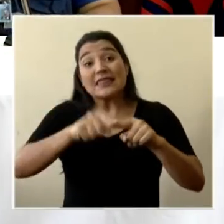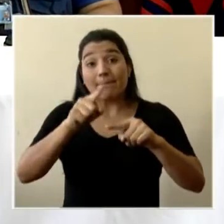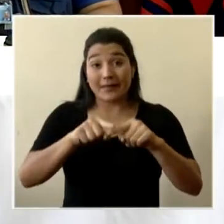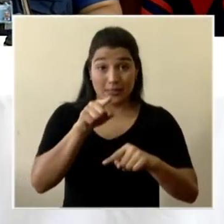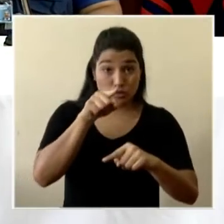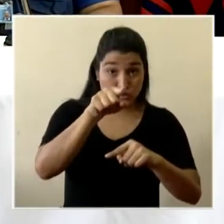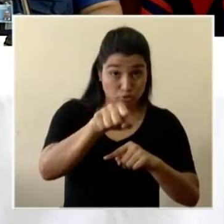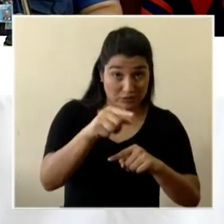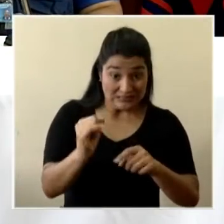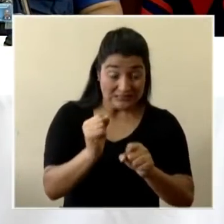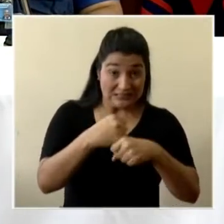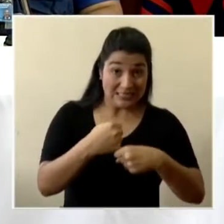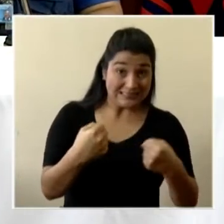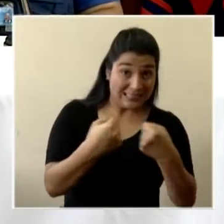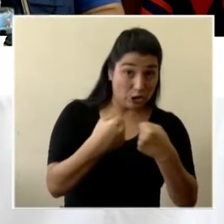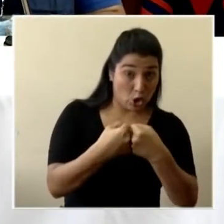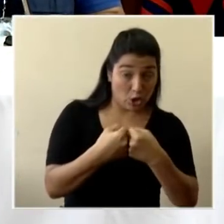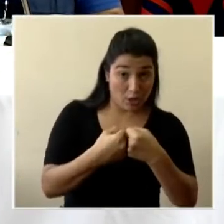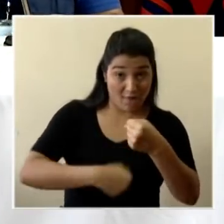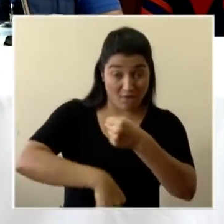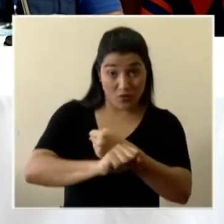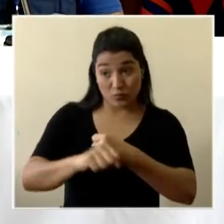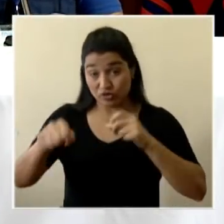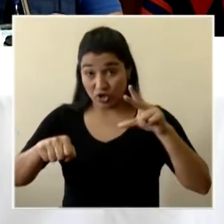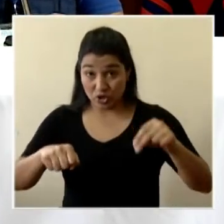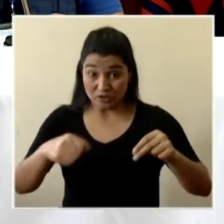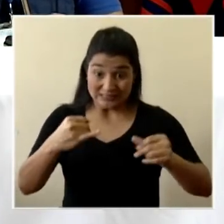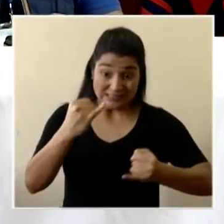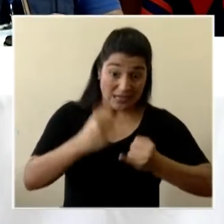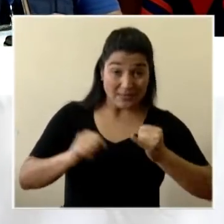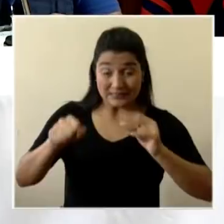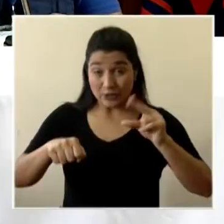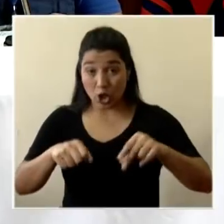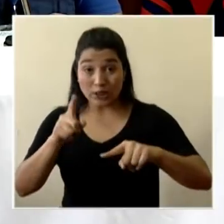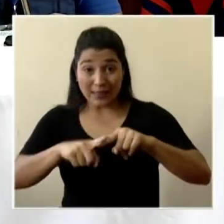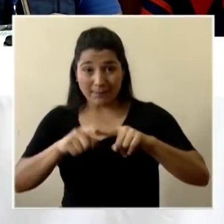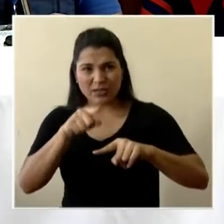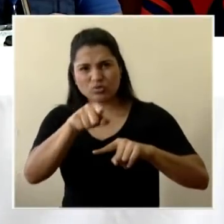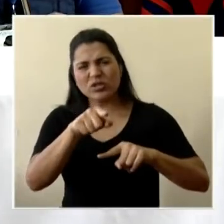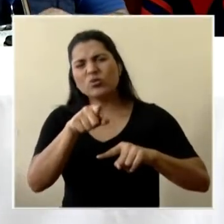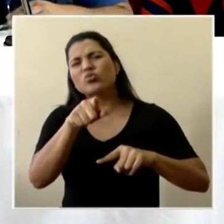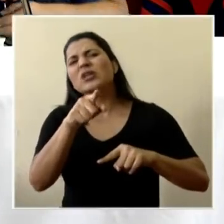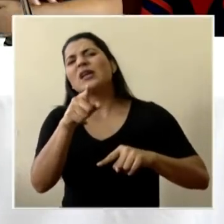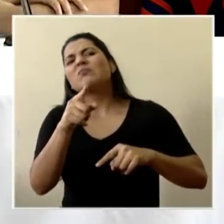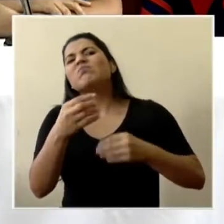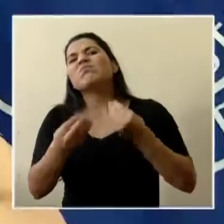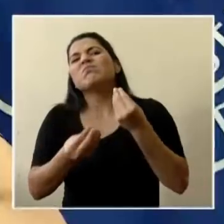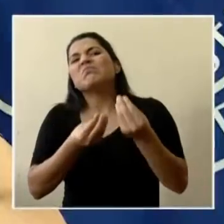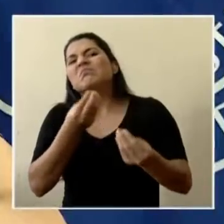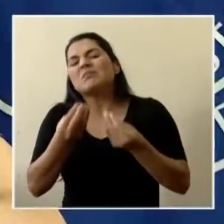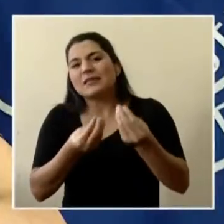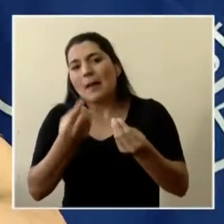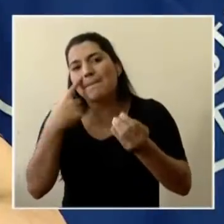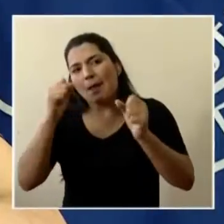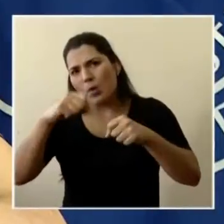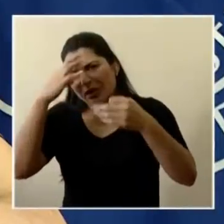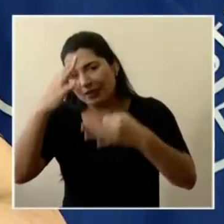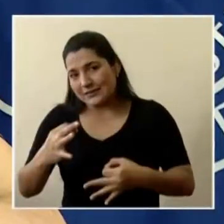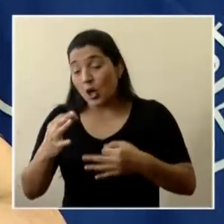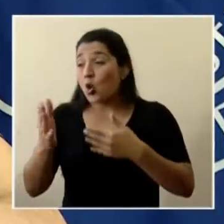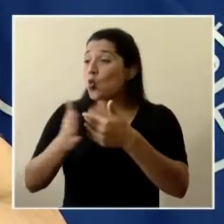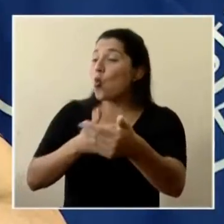el torneo se reanude o no. Ante las circunstancias actuales, ¿cuáles serán los factores que usted tomará en cuenta para tomar esta decisión? Cualquier deporte